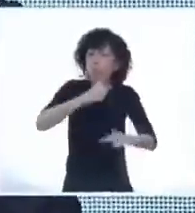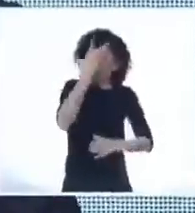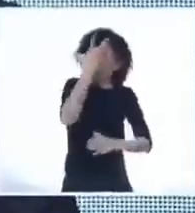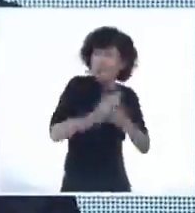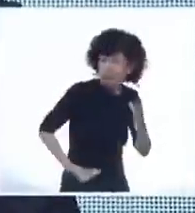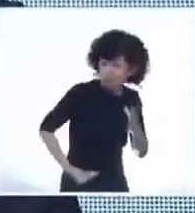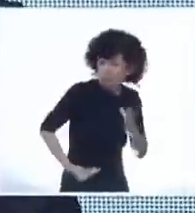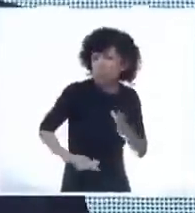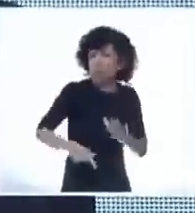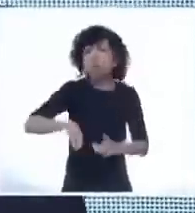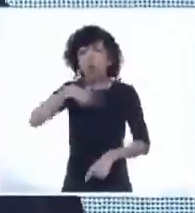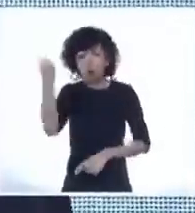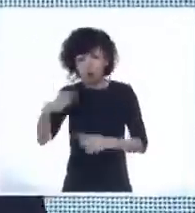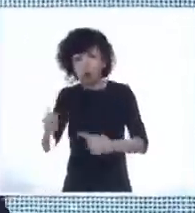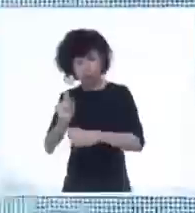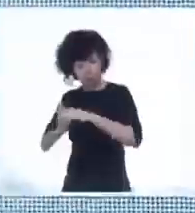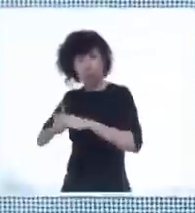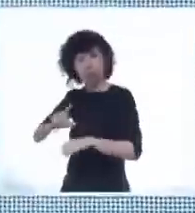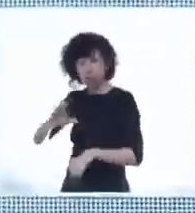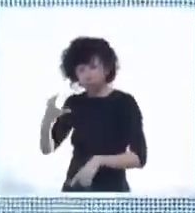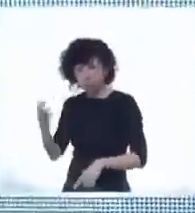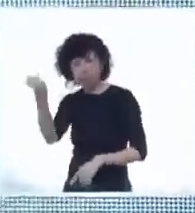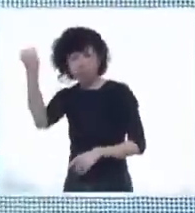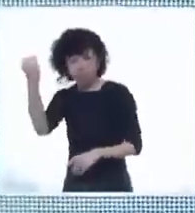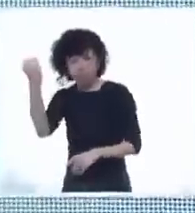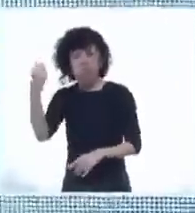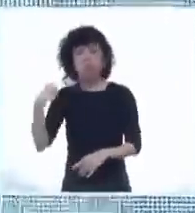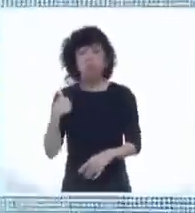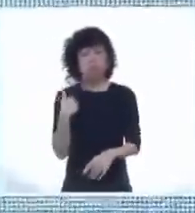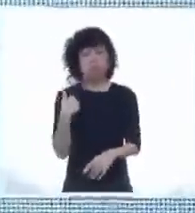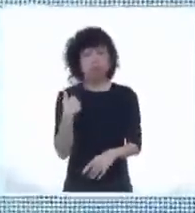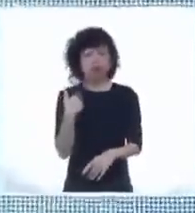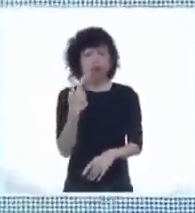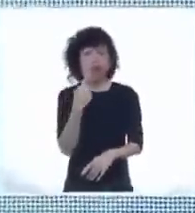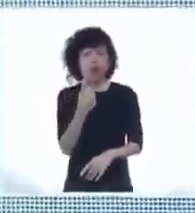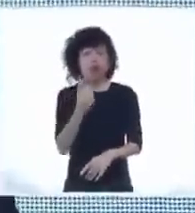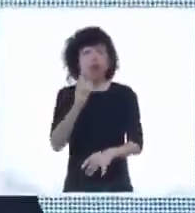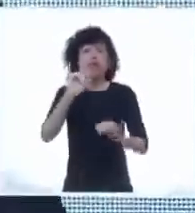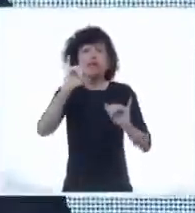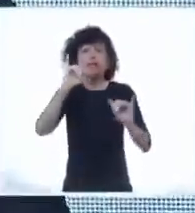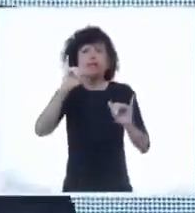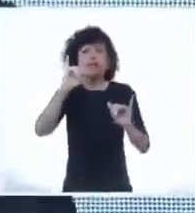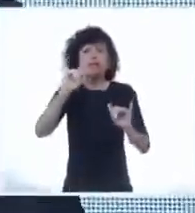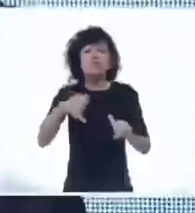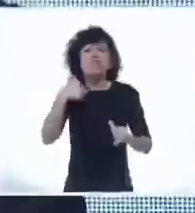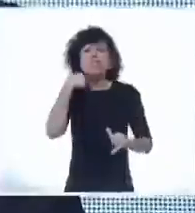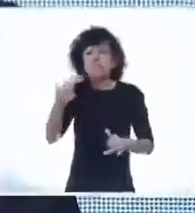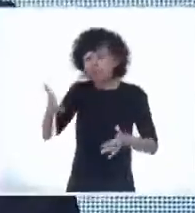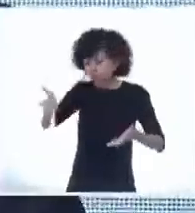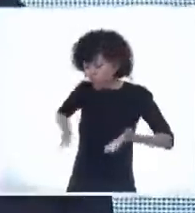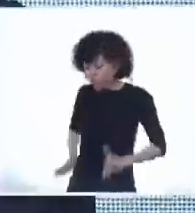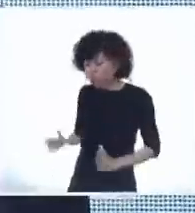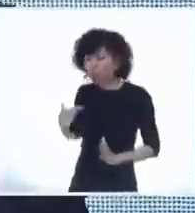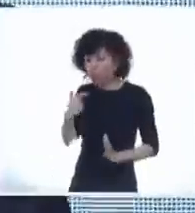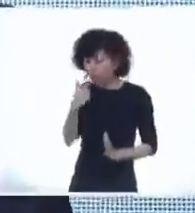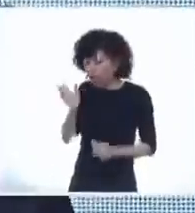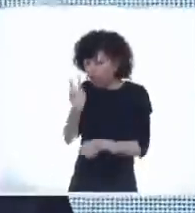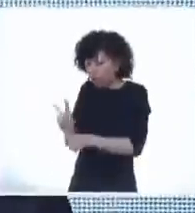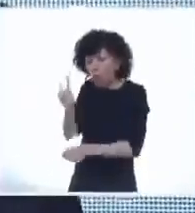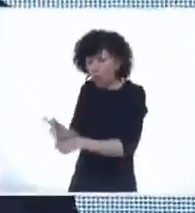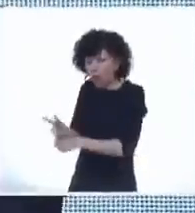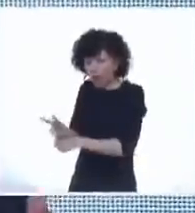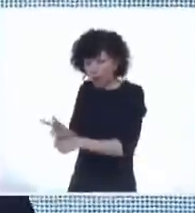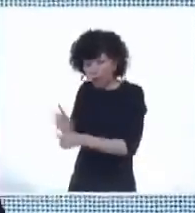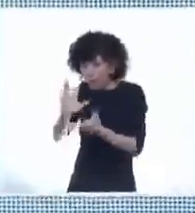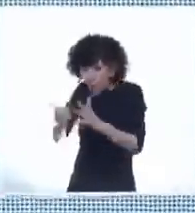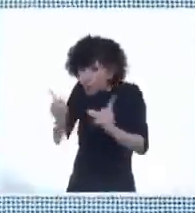comprometí el día que nacieron a cuidar a mis hijos, así como construí